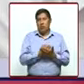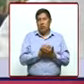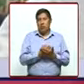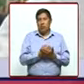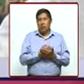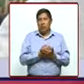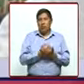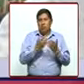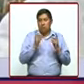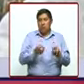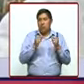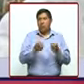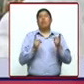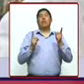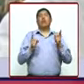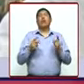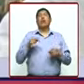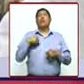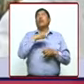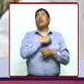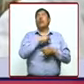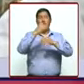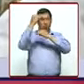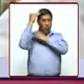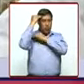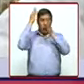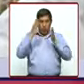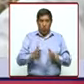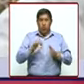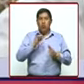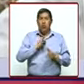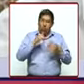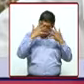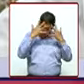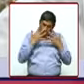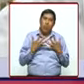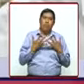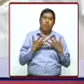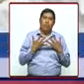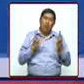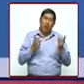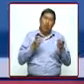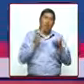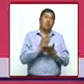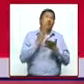siempre. Entonces, como cruceño, yo lamento que se haya tomado esta medida.